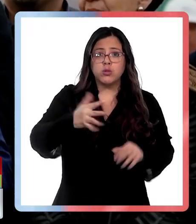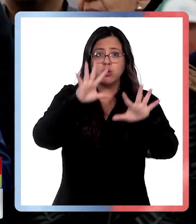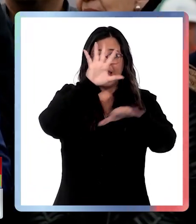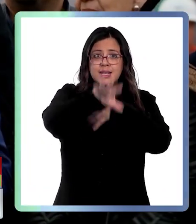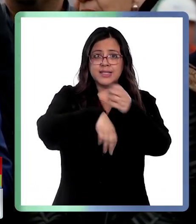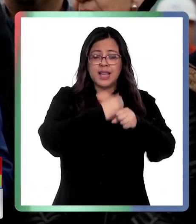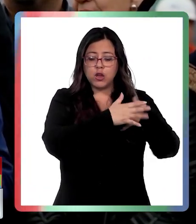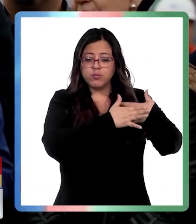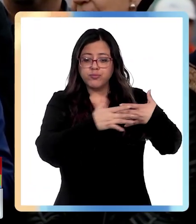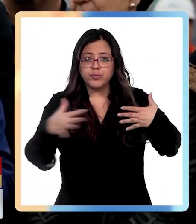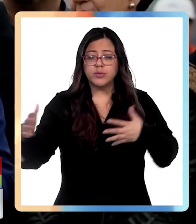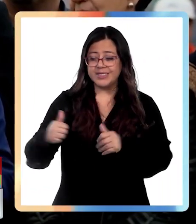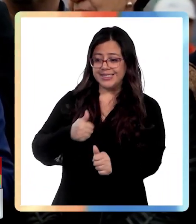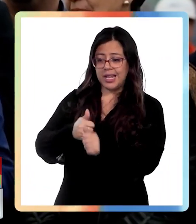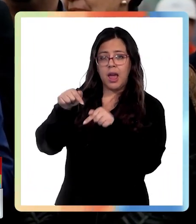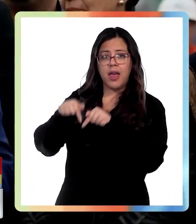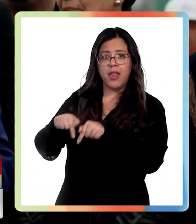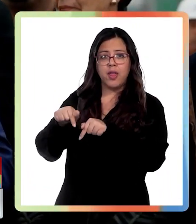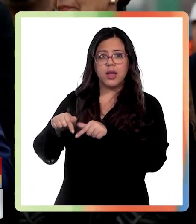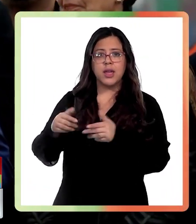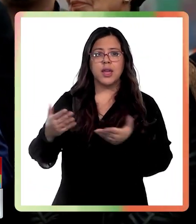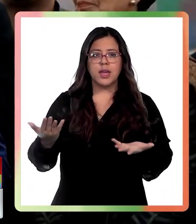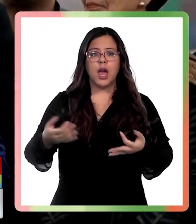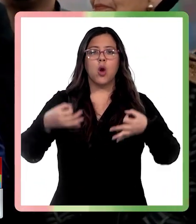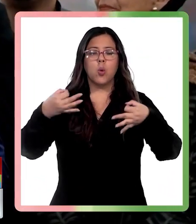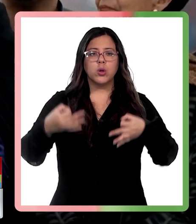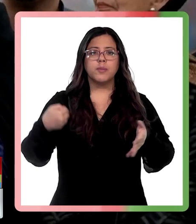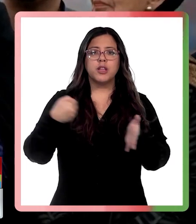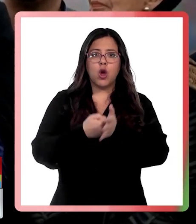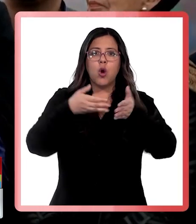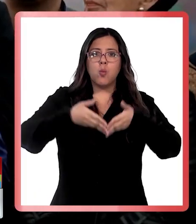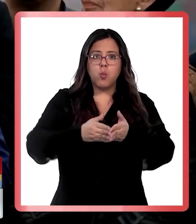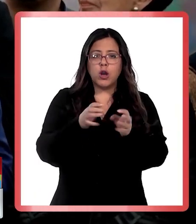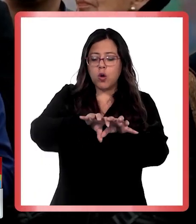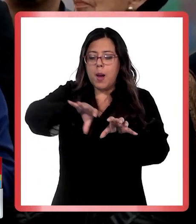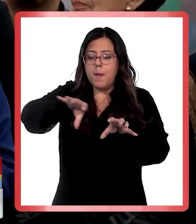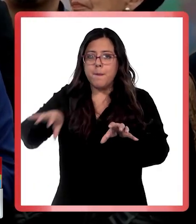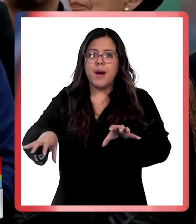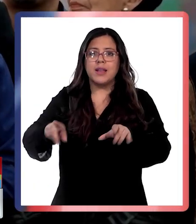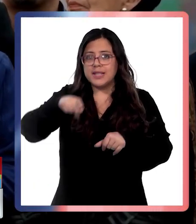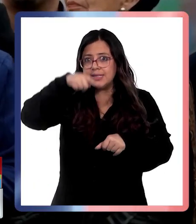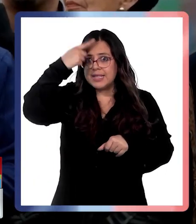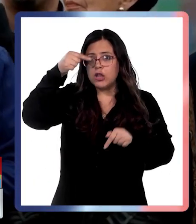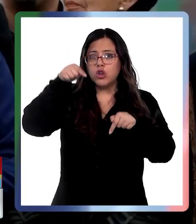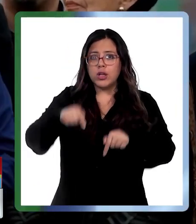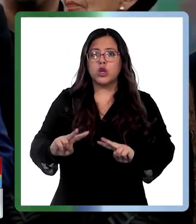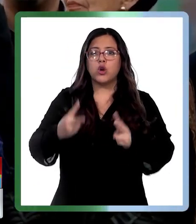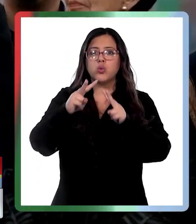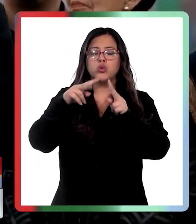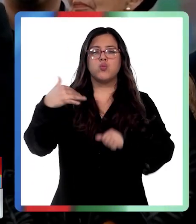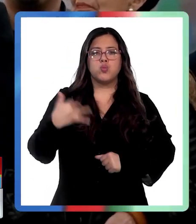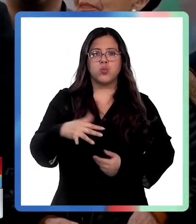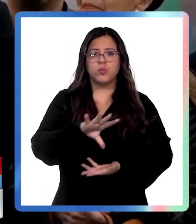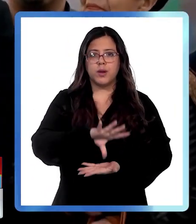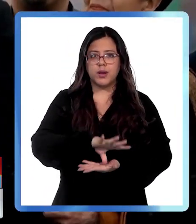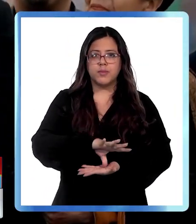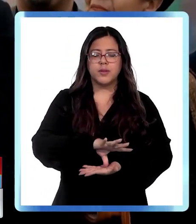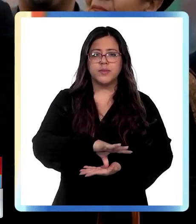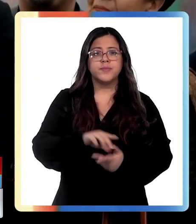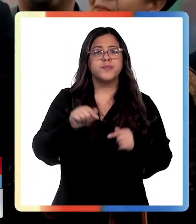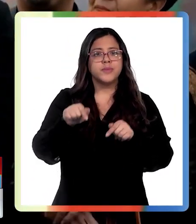década, solo a unos metros de aquí va a entrar en operaciones el puerto exterior de San Antonio, una obra que es estratégica para el